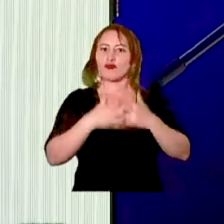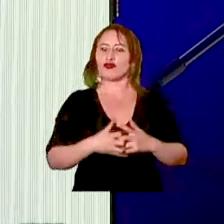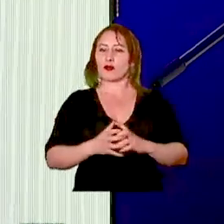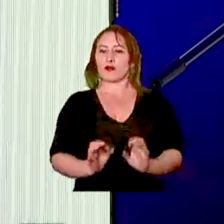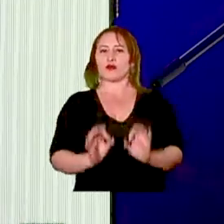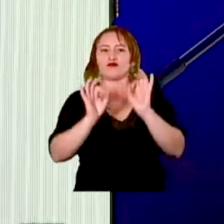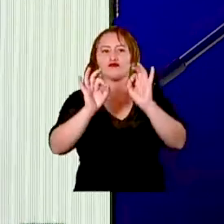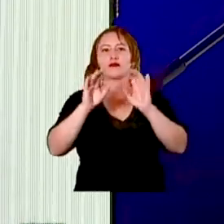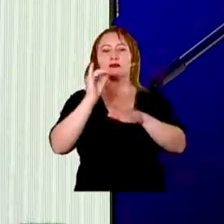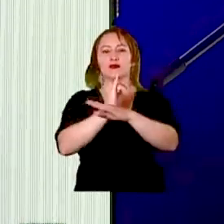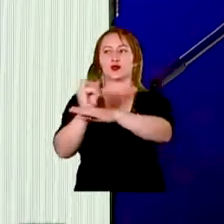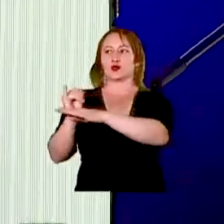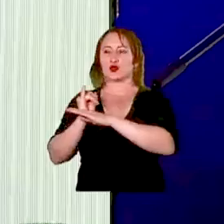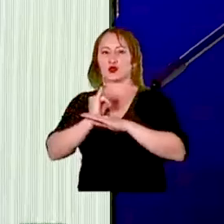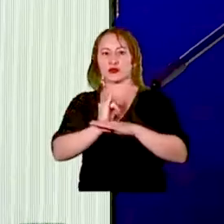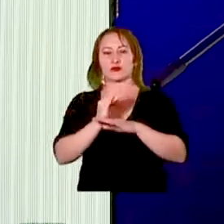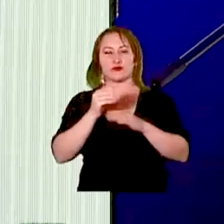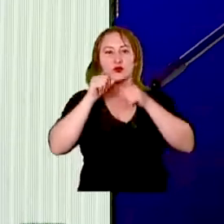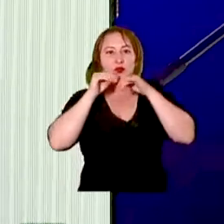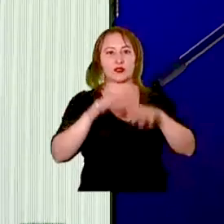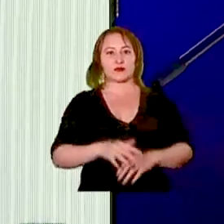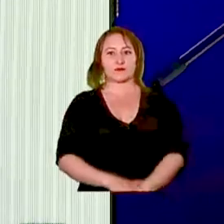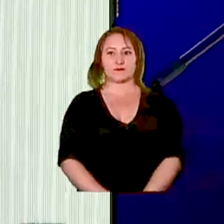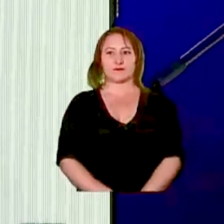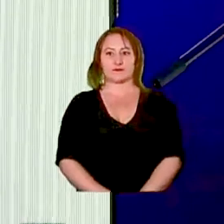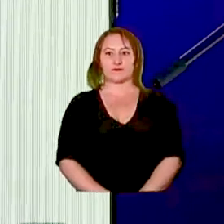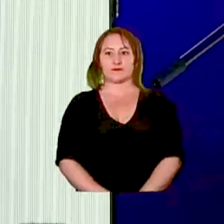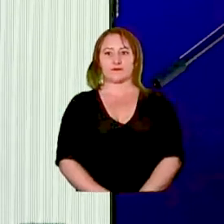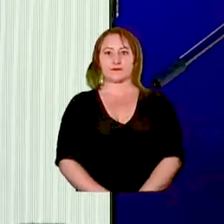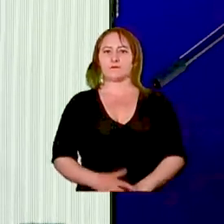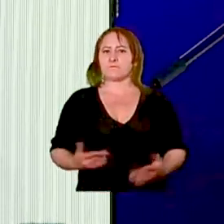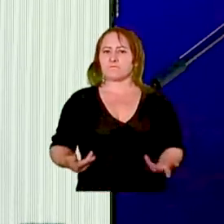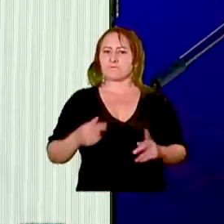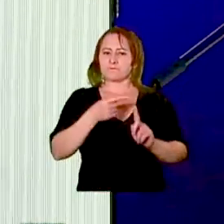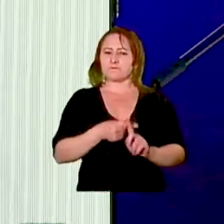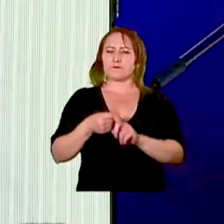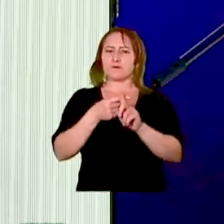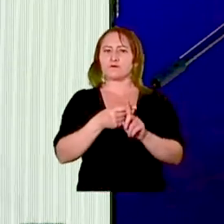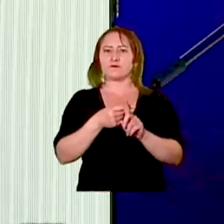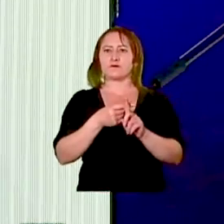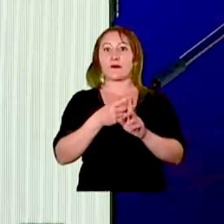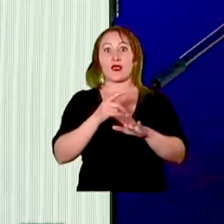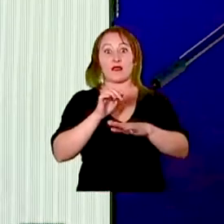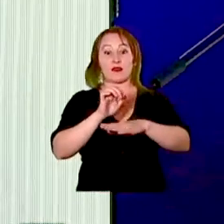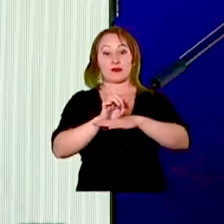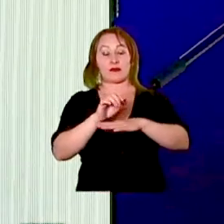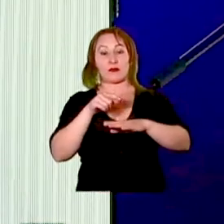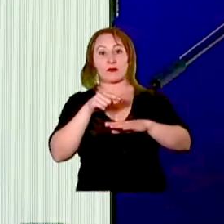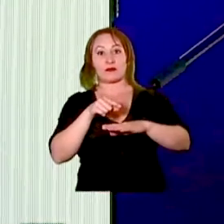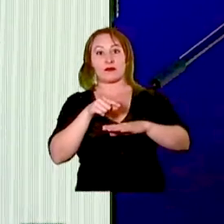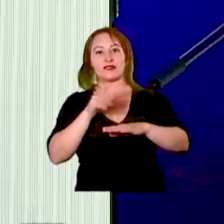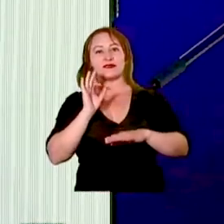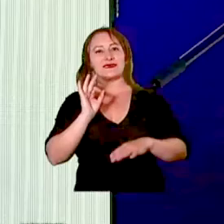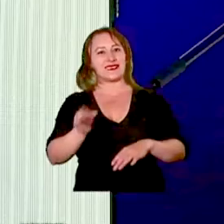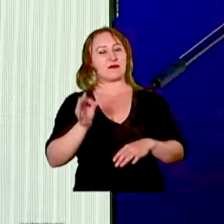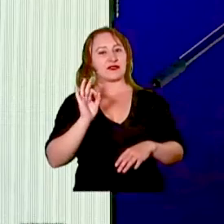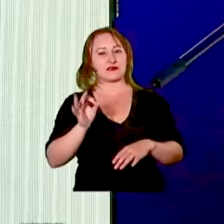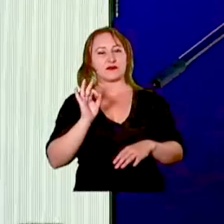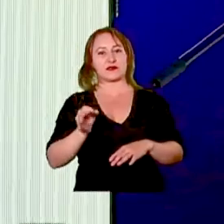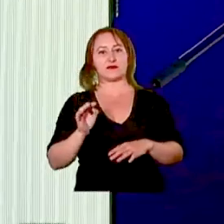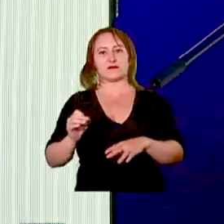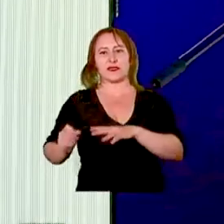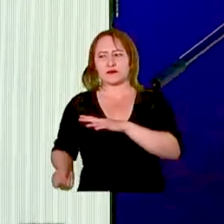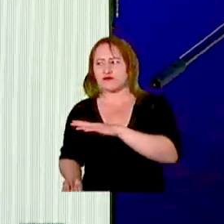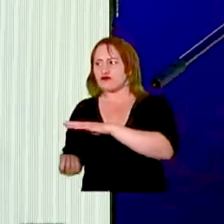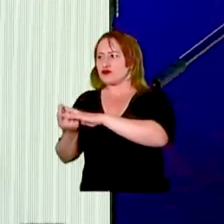y de las instituciones públicas. La Procuraduría es una entidad que siempre nació